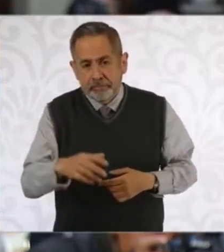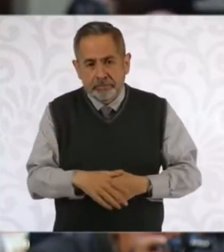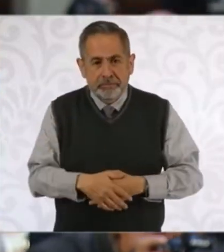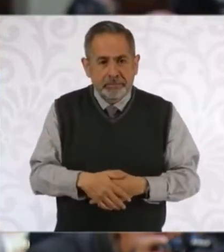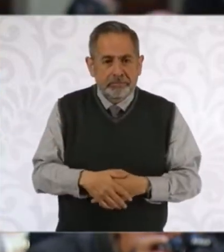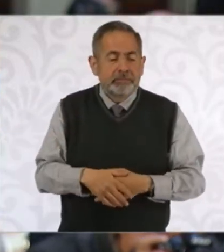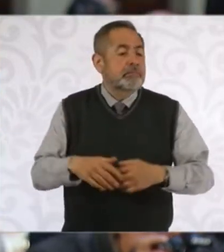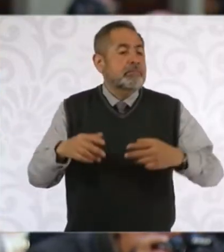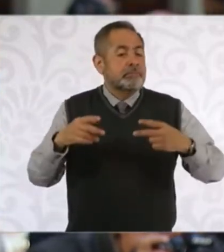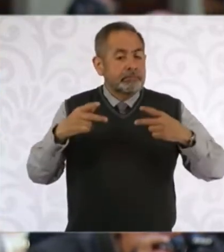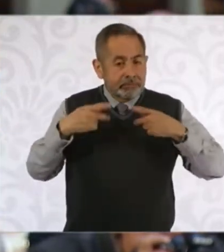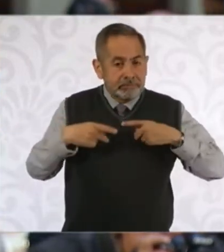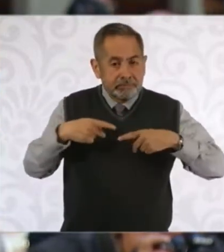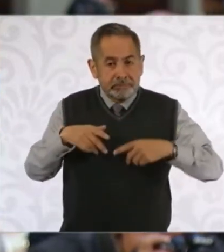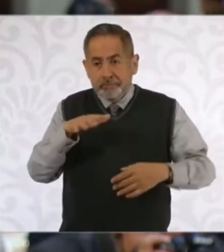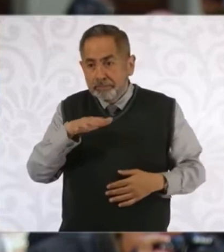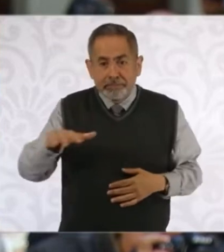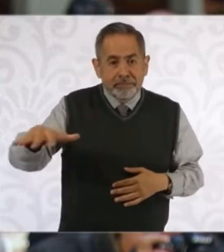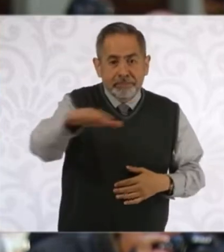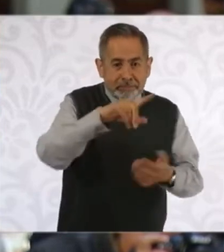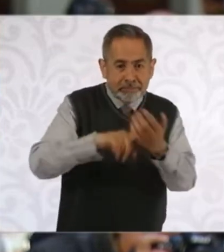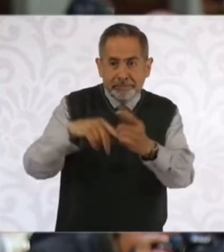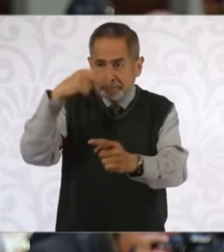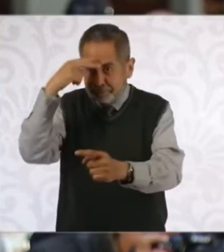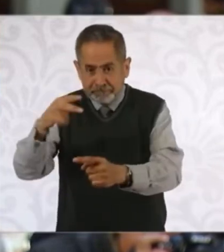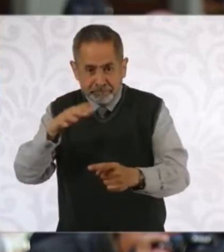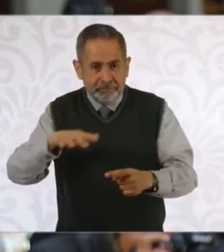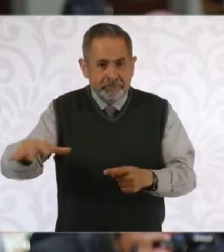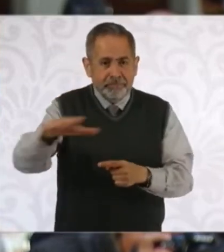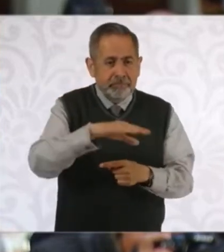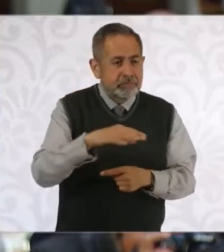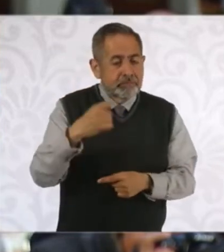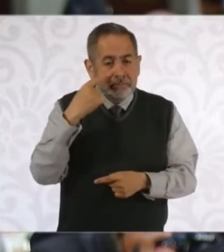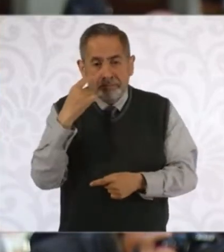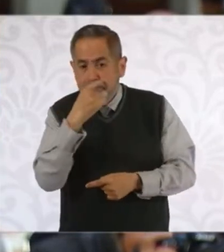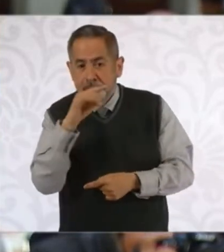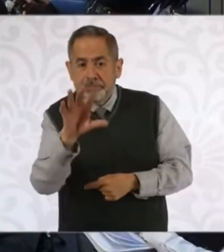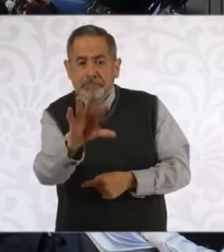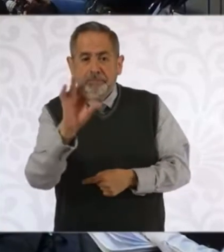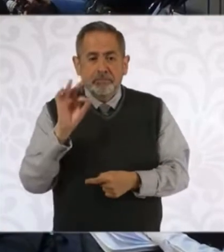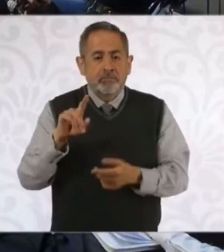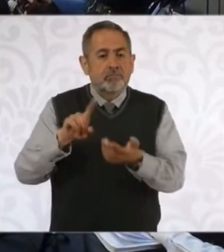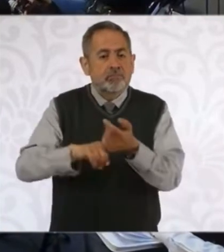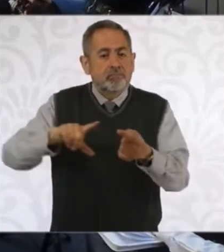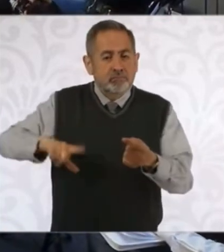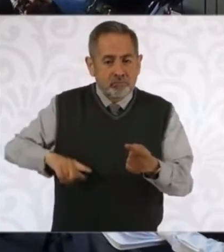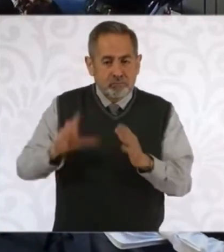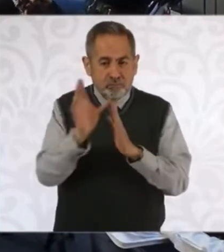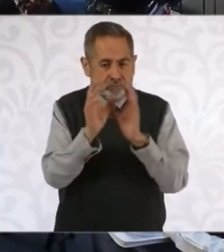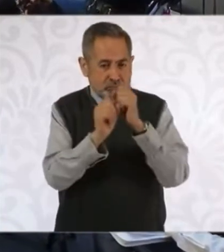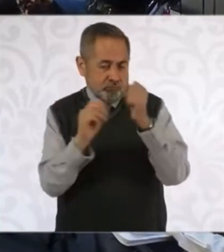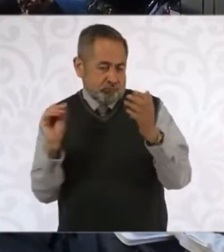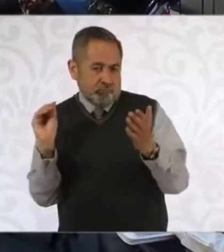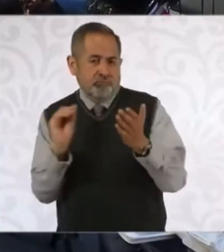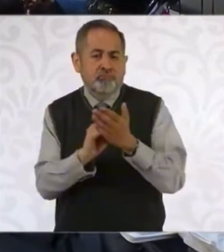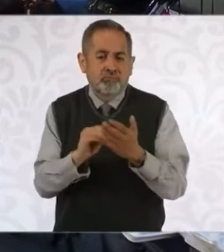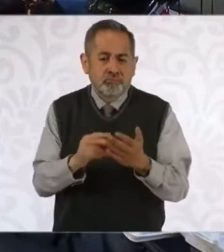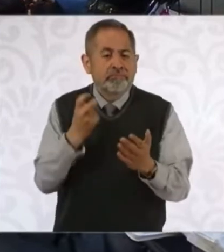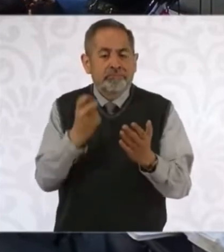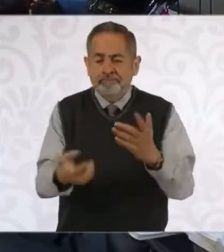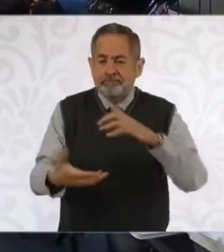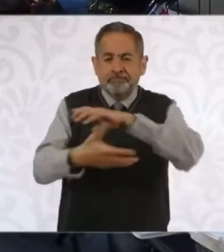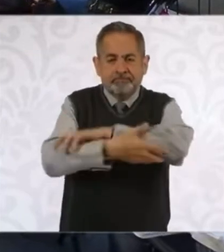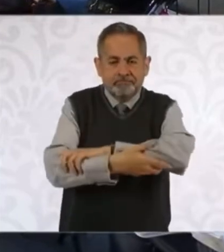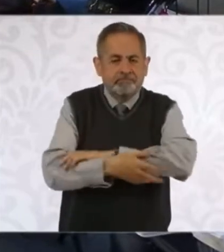electoral, sino que el propio pueblo de México eligió una forma específica de gobierno en nuestra Constitución. Este pacto quedó